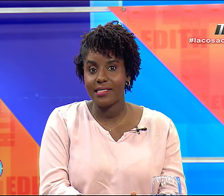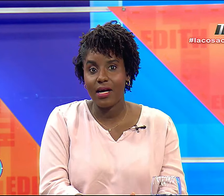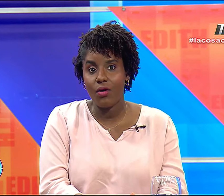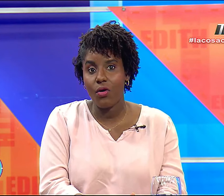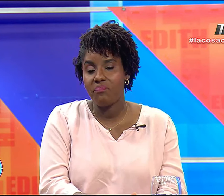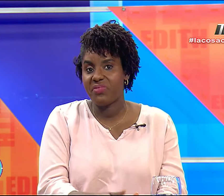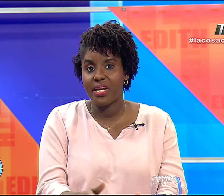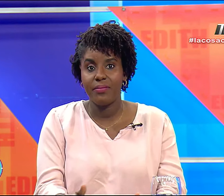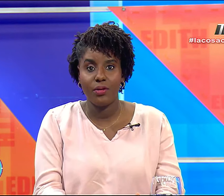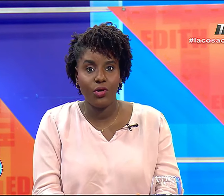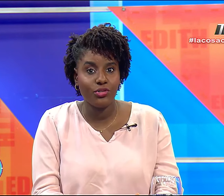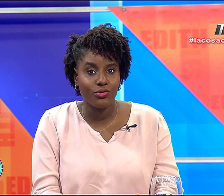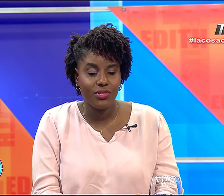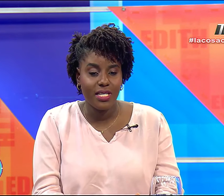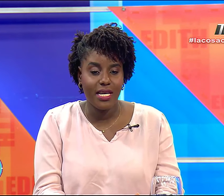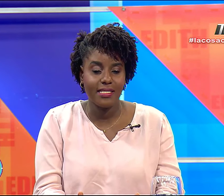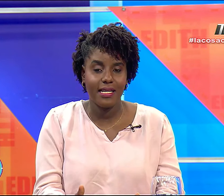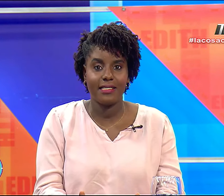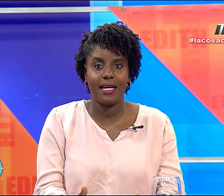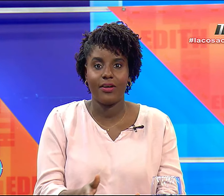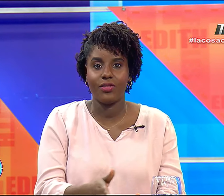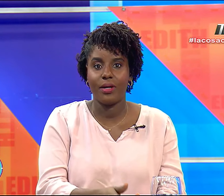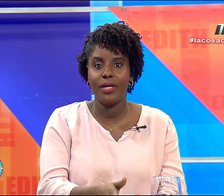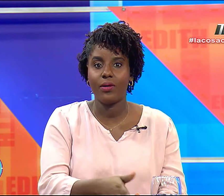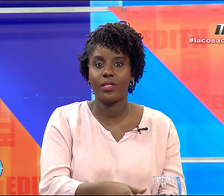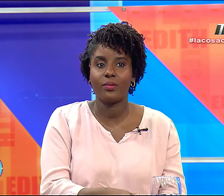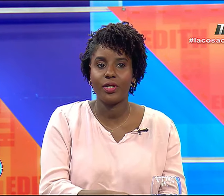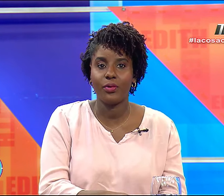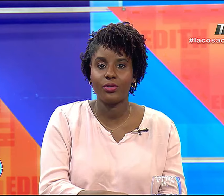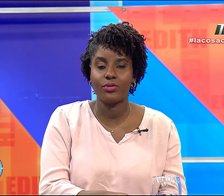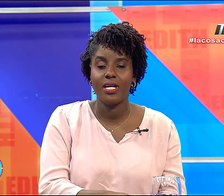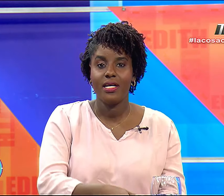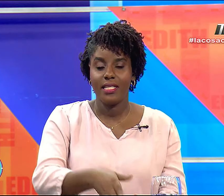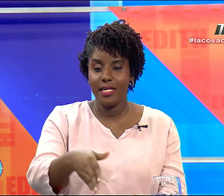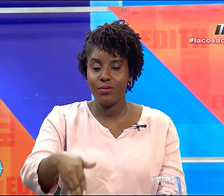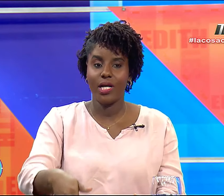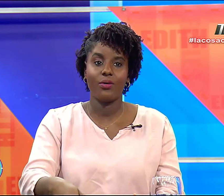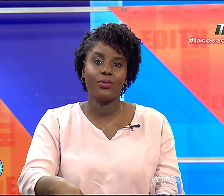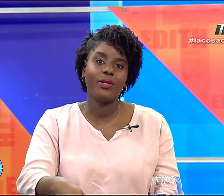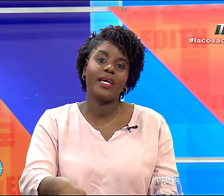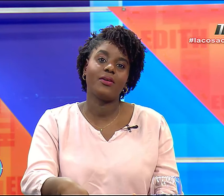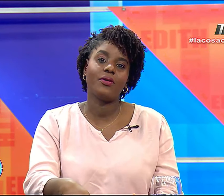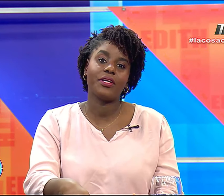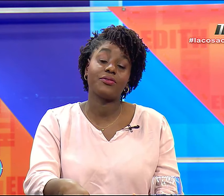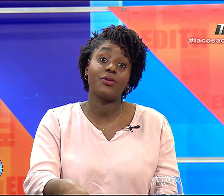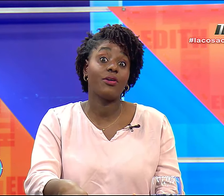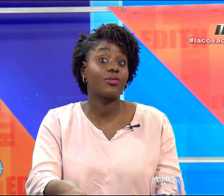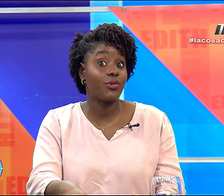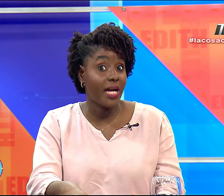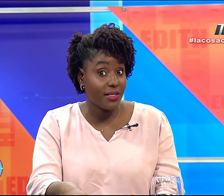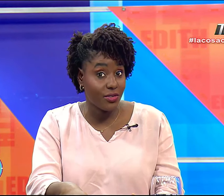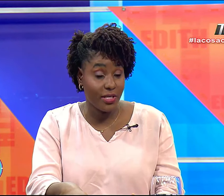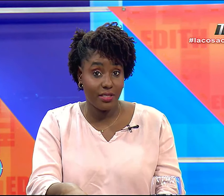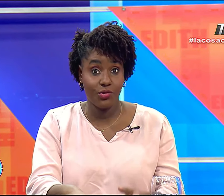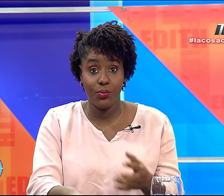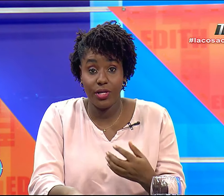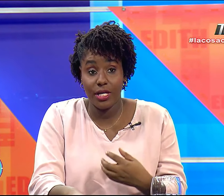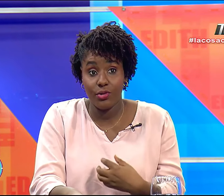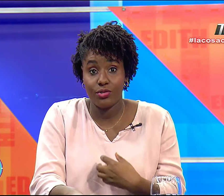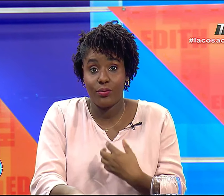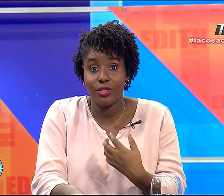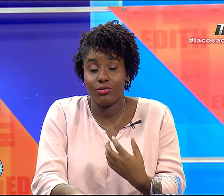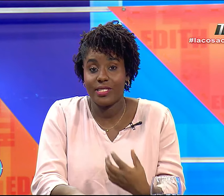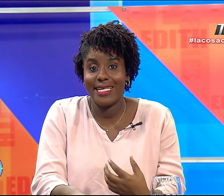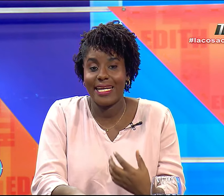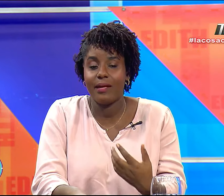que sacó 3.000 votos, y esas que sacaron 3.000 y 4.000 votos tienen una curul en el Congreso, y José Horacio, que se supone que